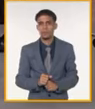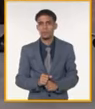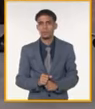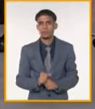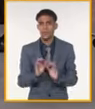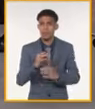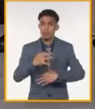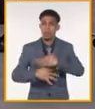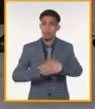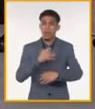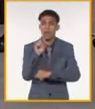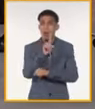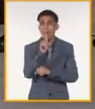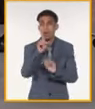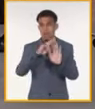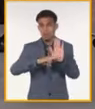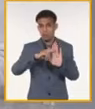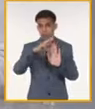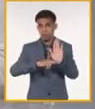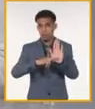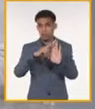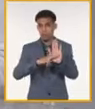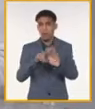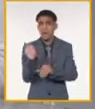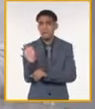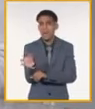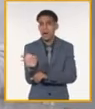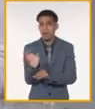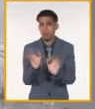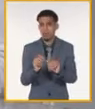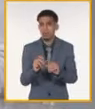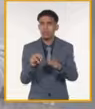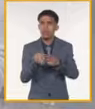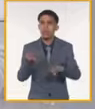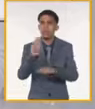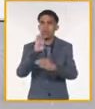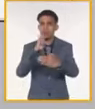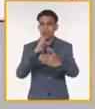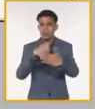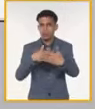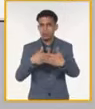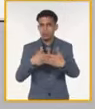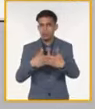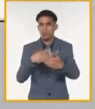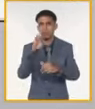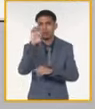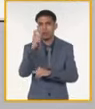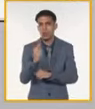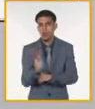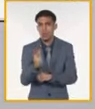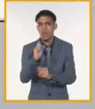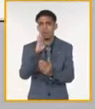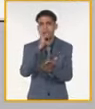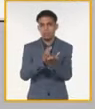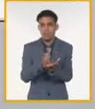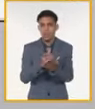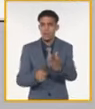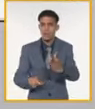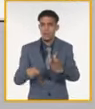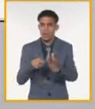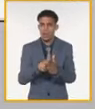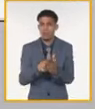también las 11 resoluciones del Banco Central del Ministerio de economía del Ministerio de Educación de finanzas son